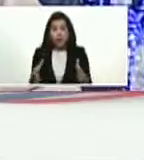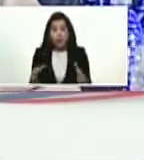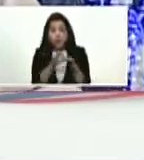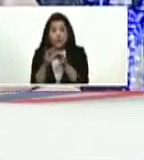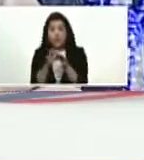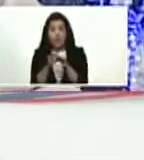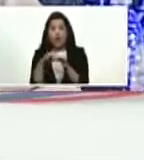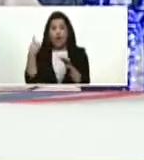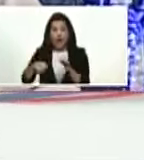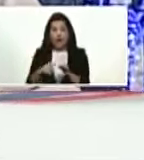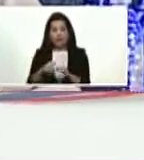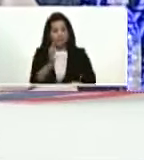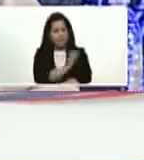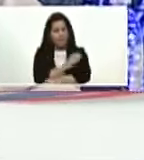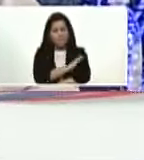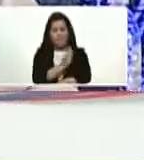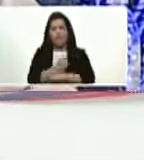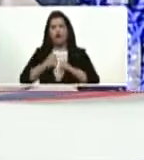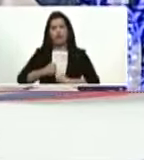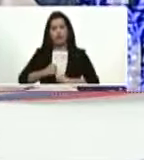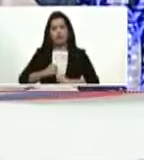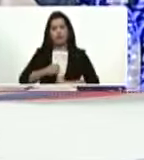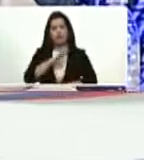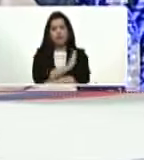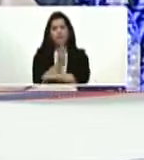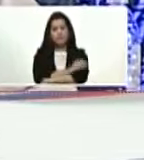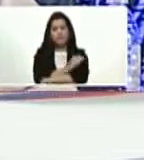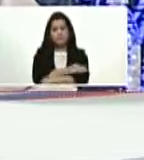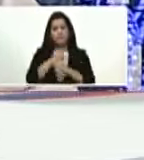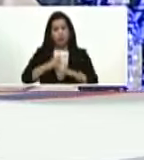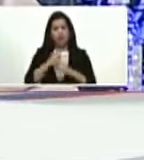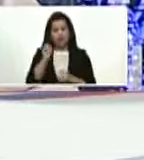tiene la patria, este músculo